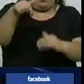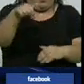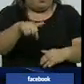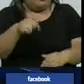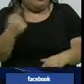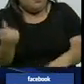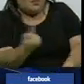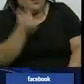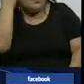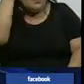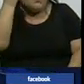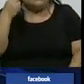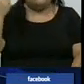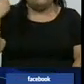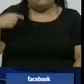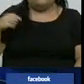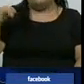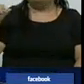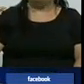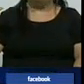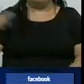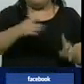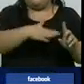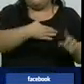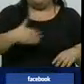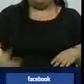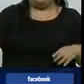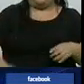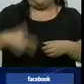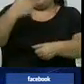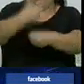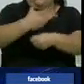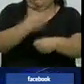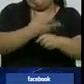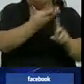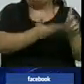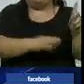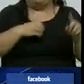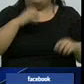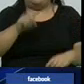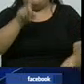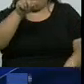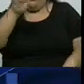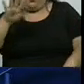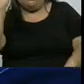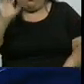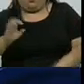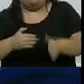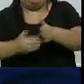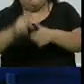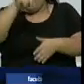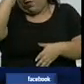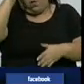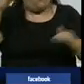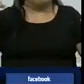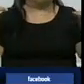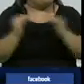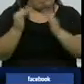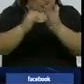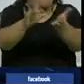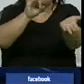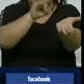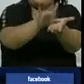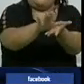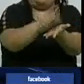hecho, Alejandro Yamatei, quien va a asumir la presidencia de Guatemala, ya ha dicho que él asume el 14 de enero y que también va a expulsar a los representantes